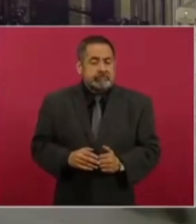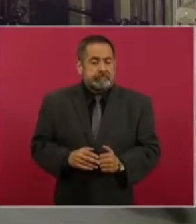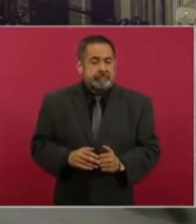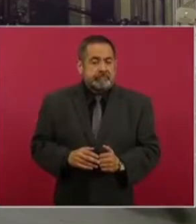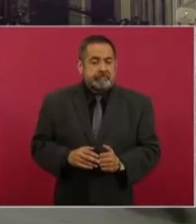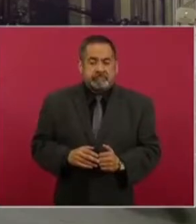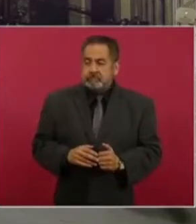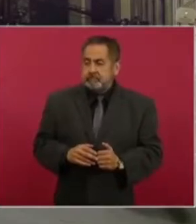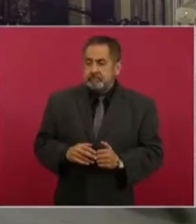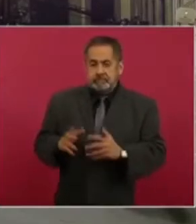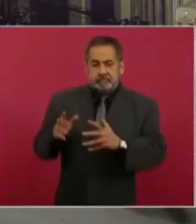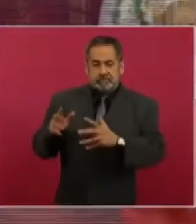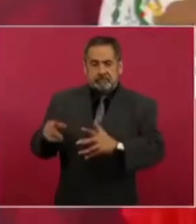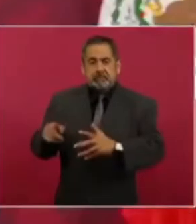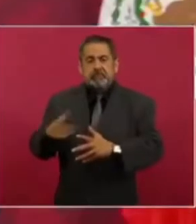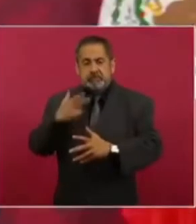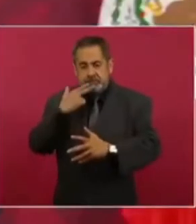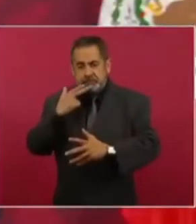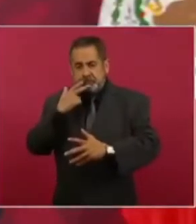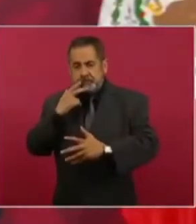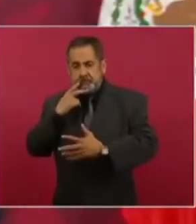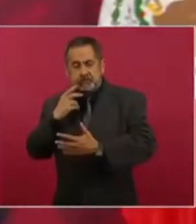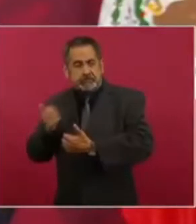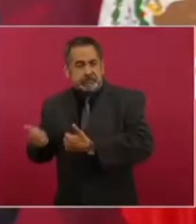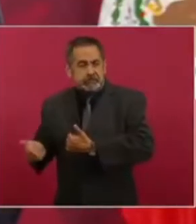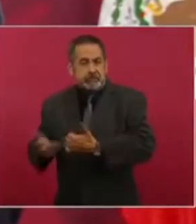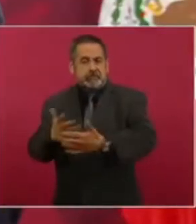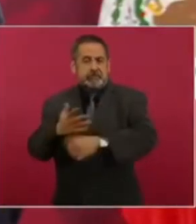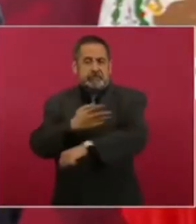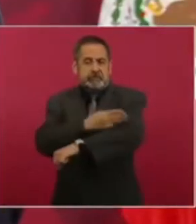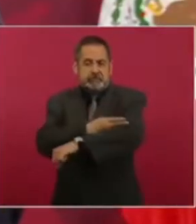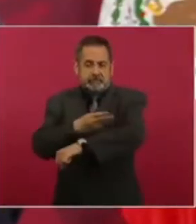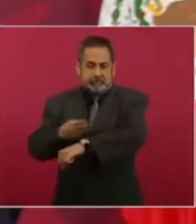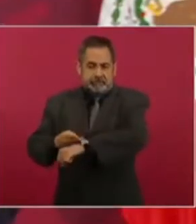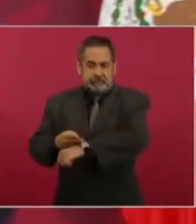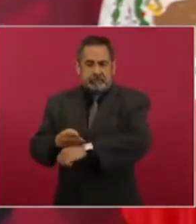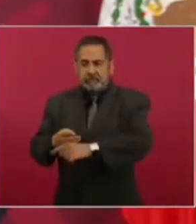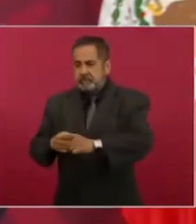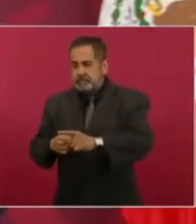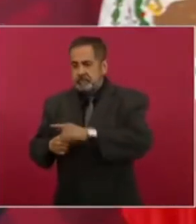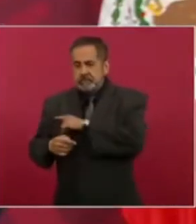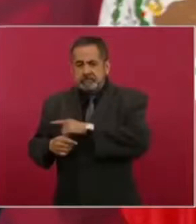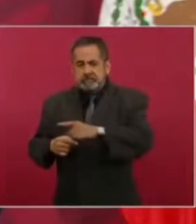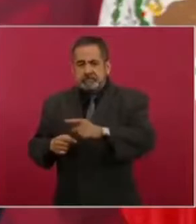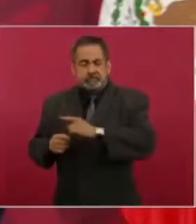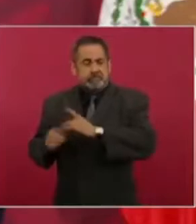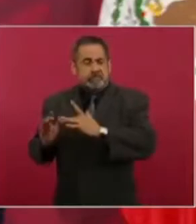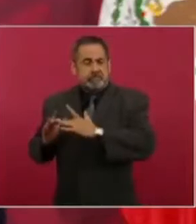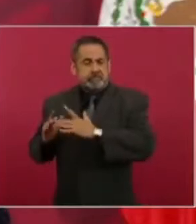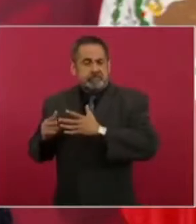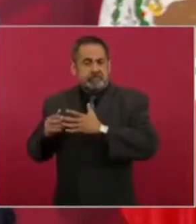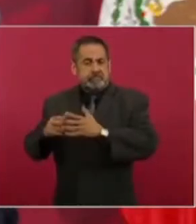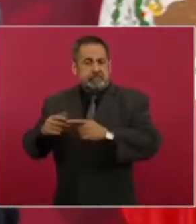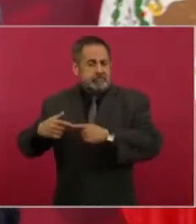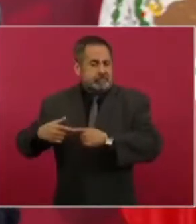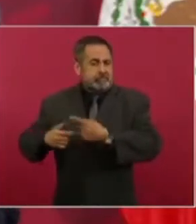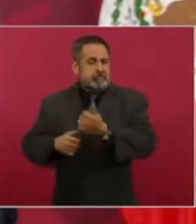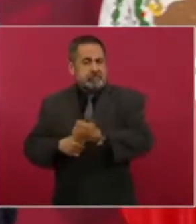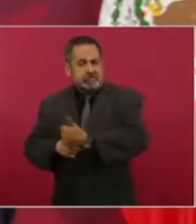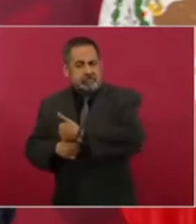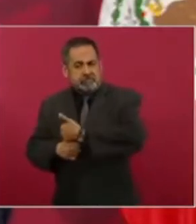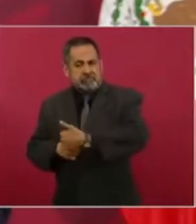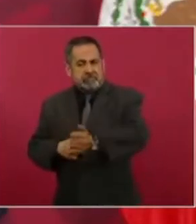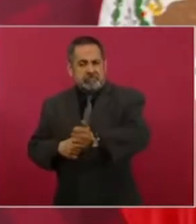para el traslado de madera, para las comunicaciones, con grandes